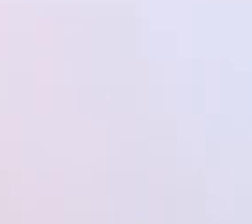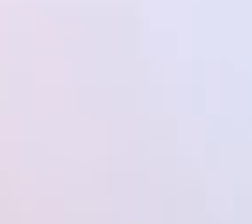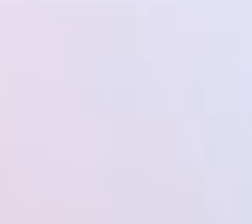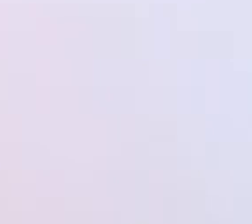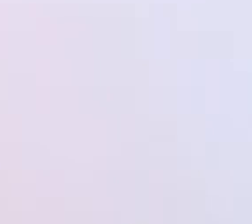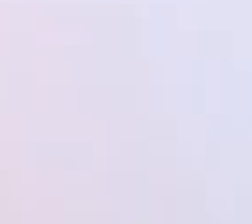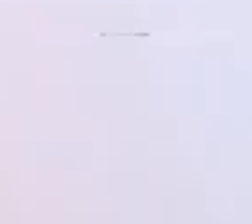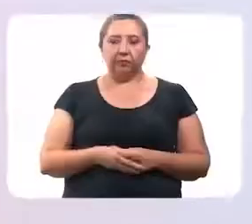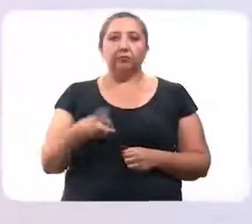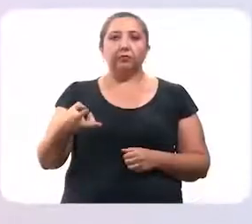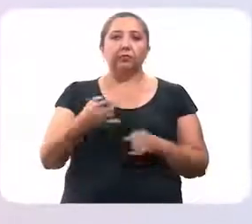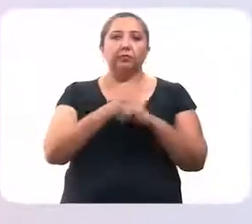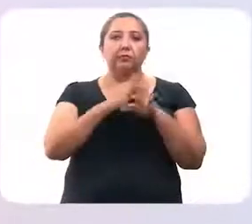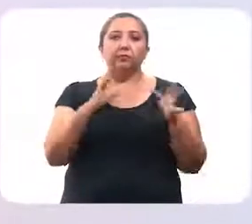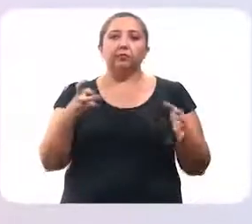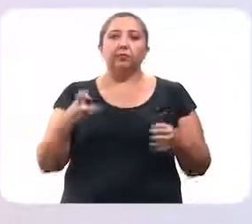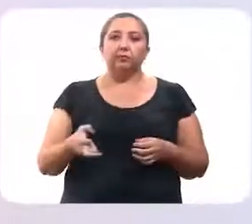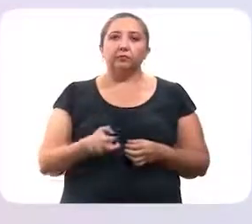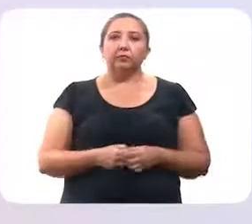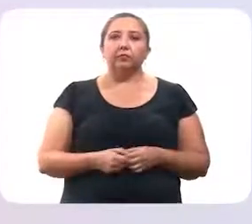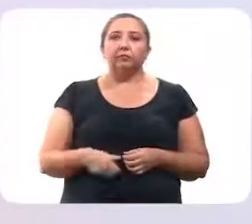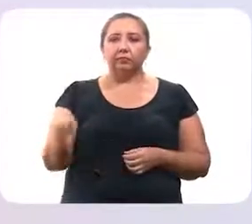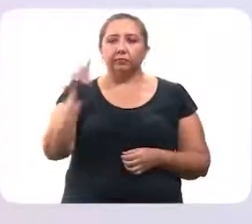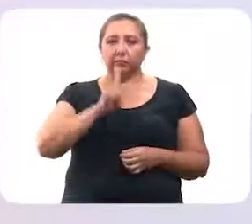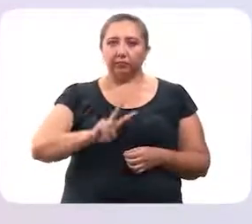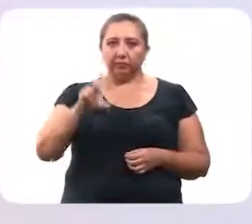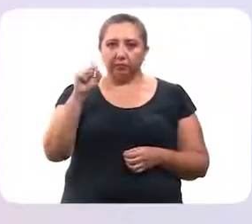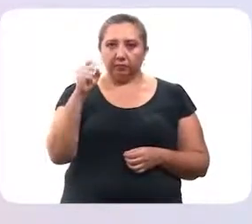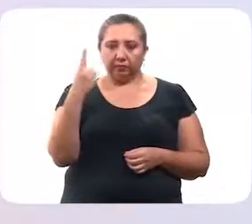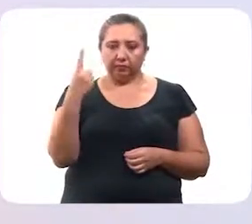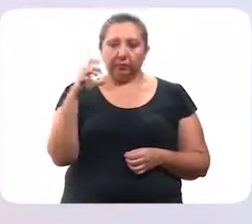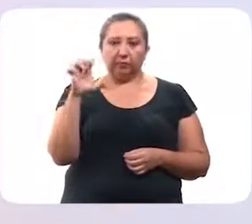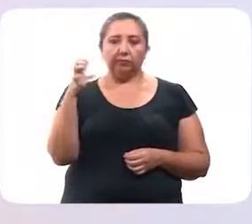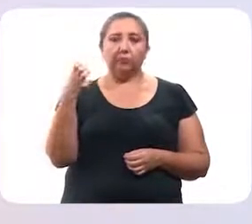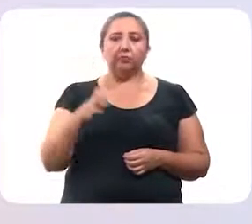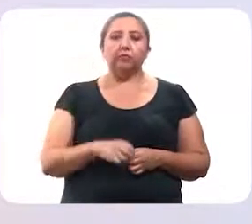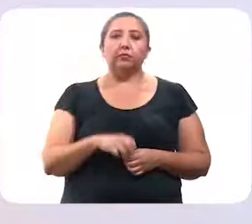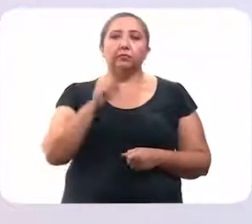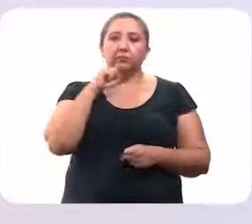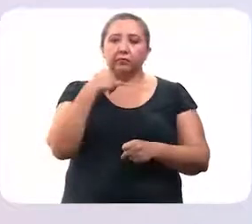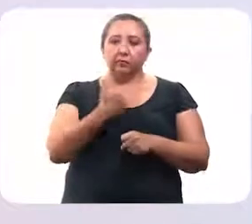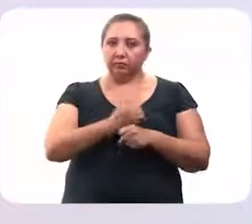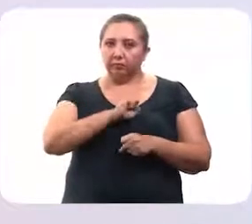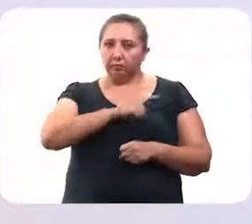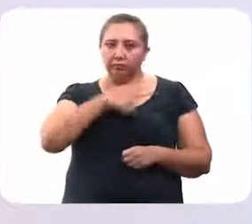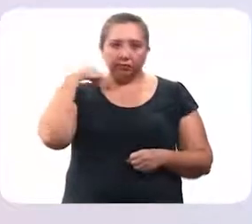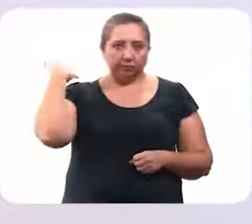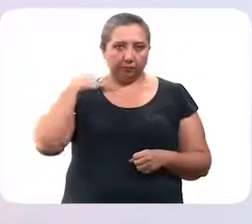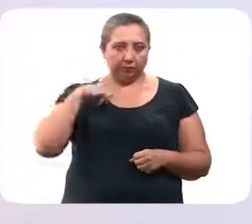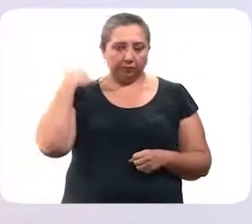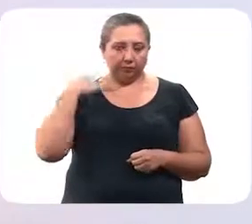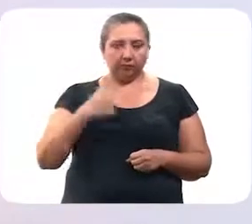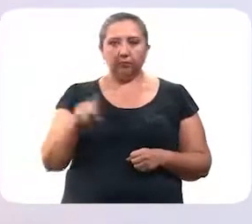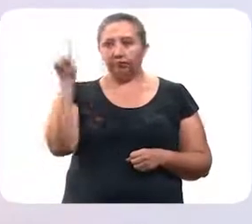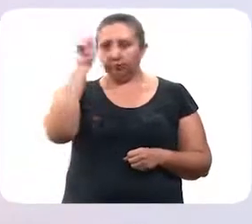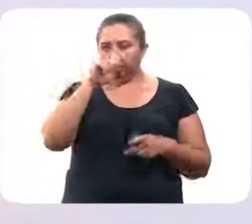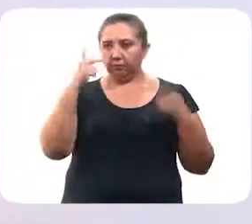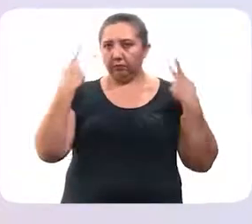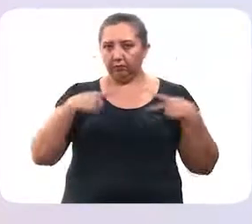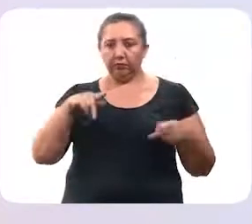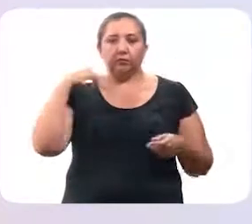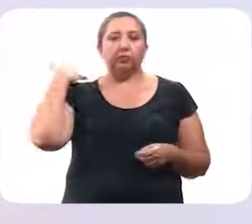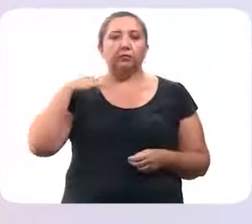Lidia. Este es el parte médico de este viernes 21 de enero. La Secretaría de Salud de Yucatán recomienda a la